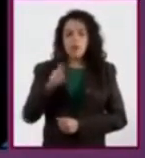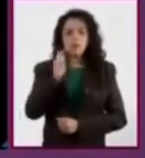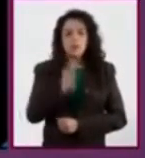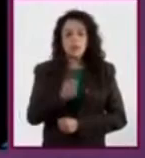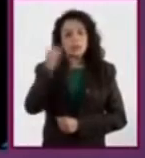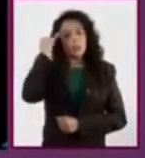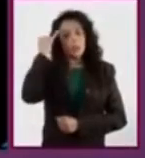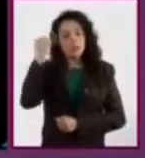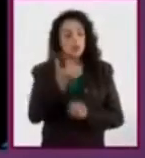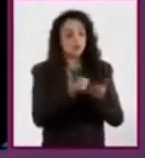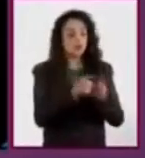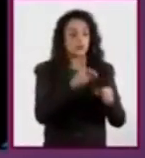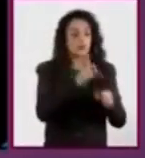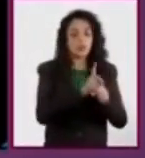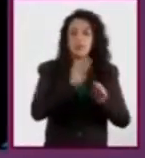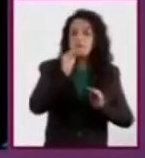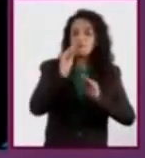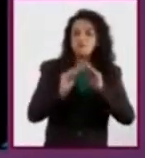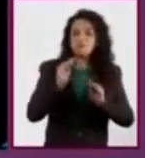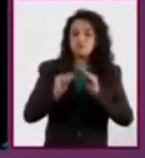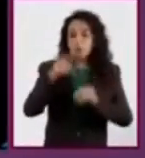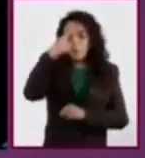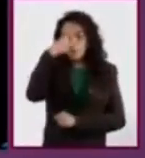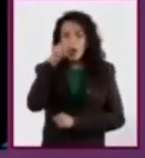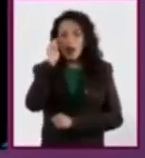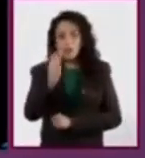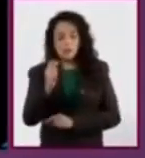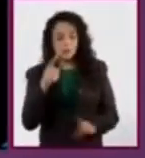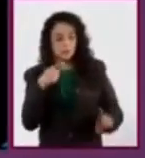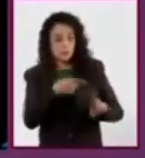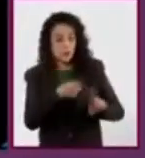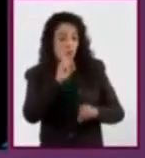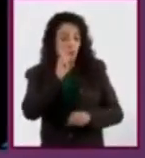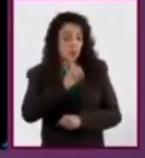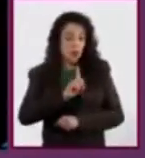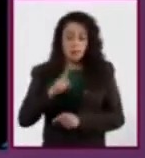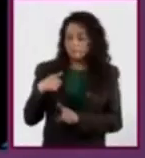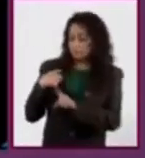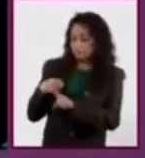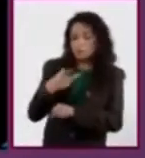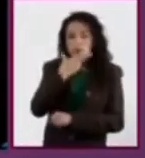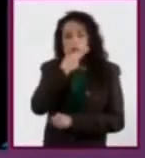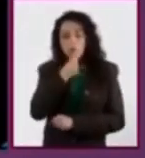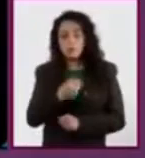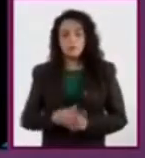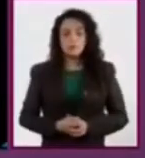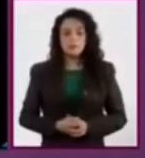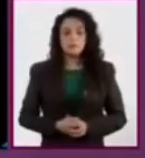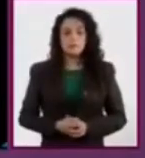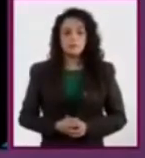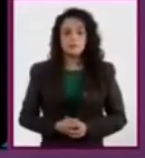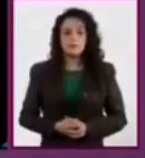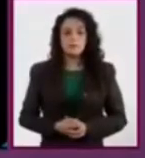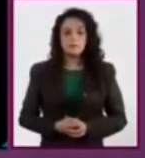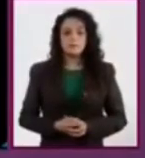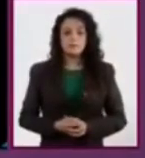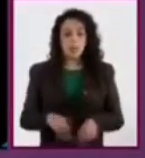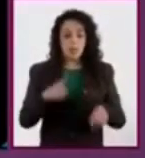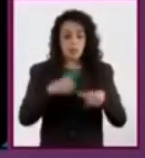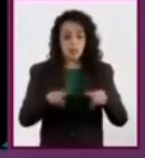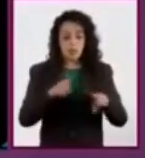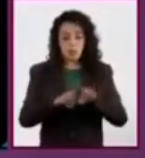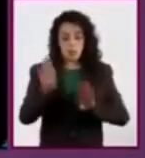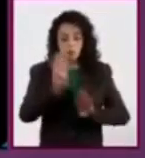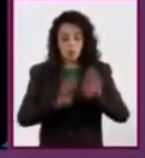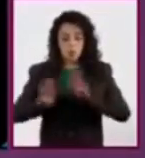las sociedades han construido sobre lo que significa ser mujer y ser hombre. Las diferencias biológicas